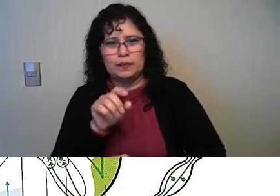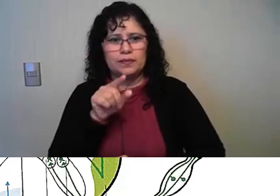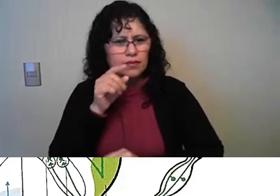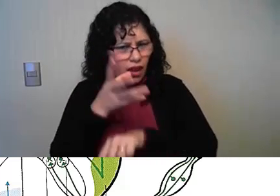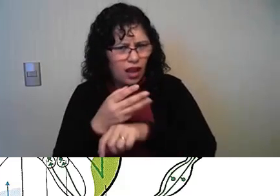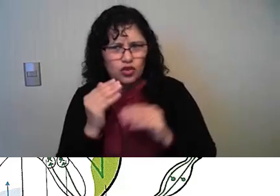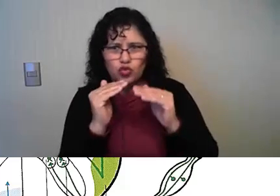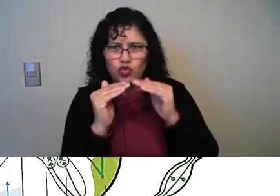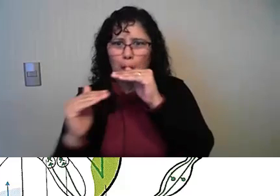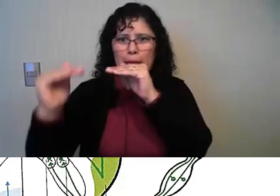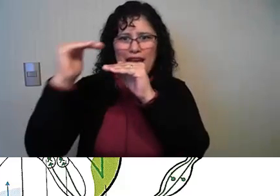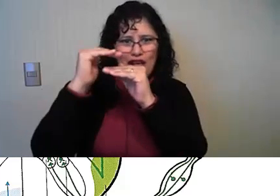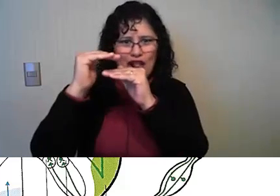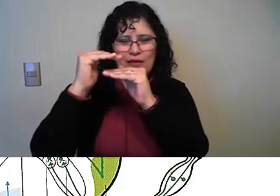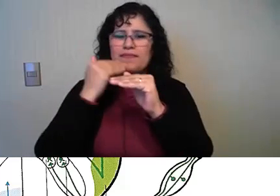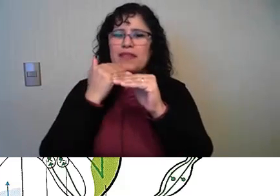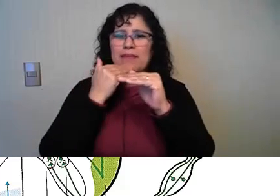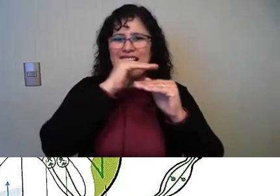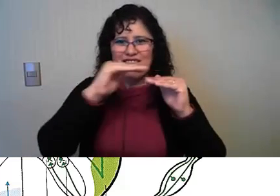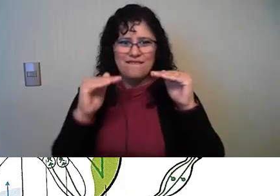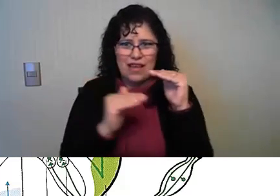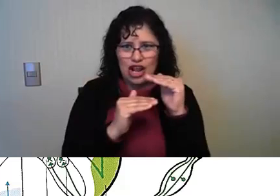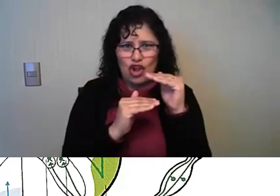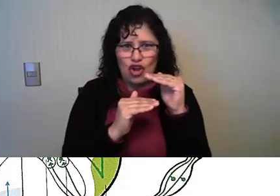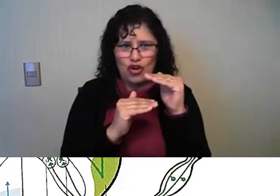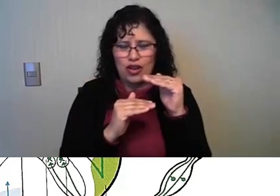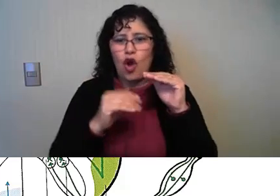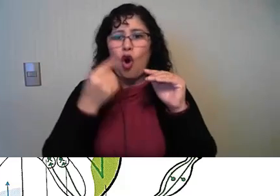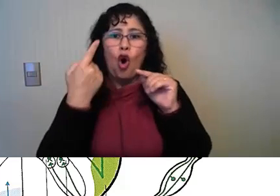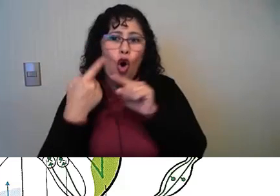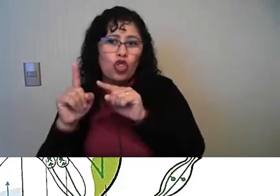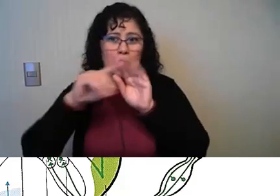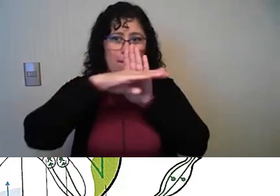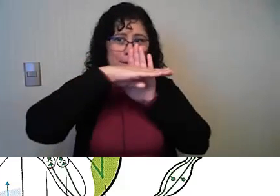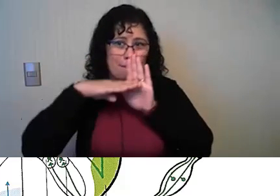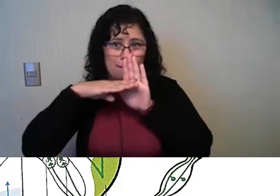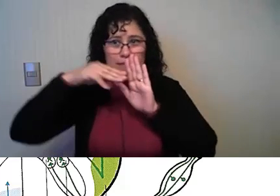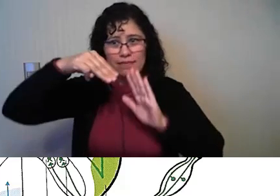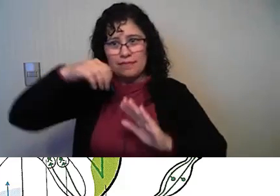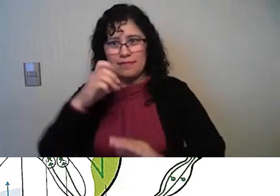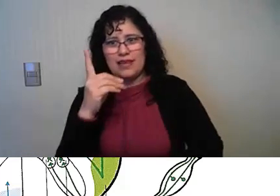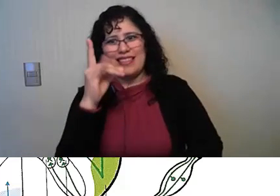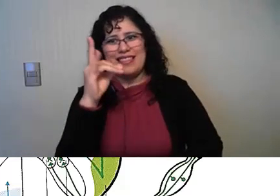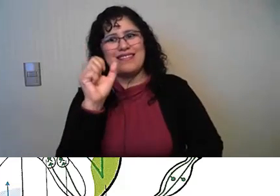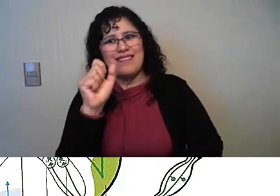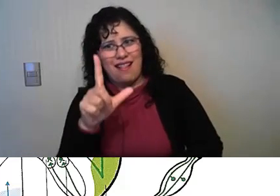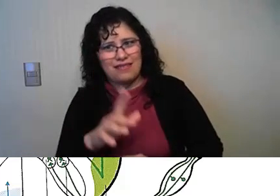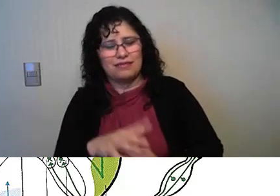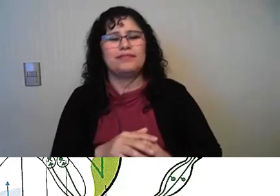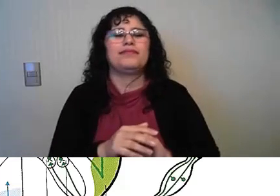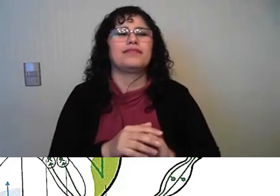superior, uno inferior y uno medial. Estos Profe, pedúnculos, disculpe.